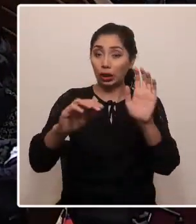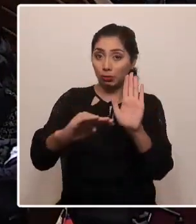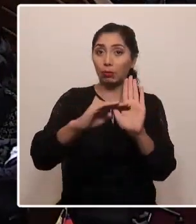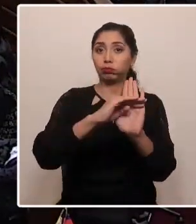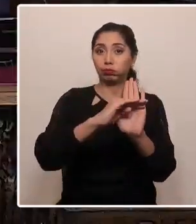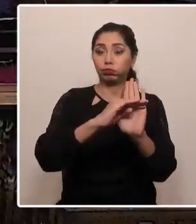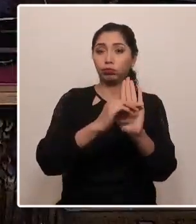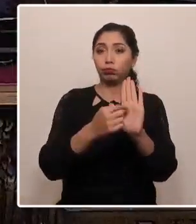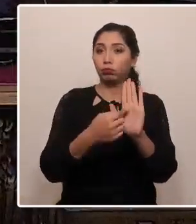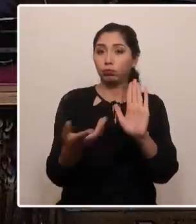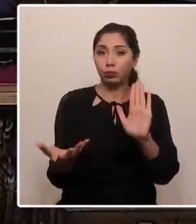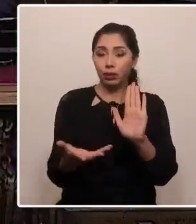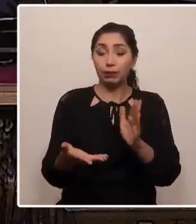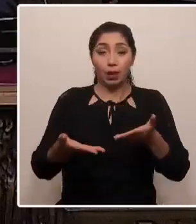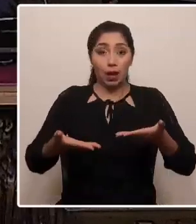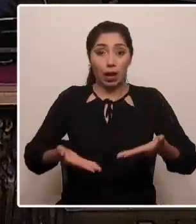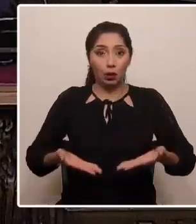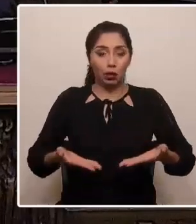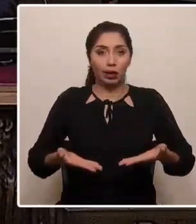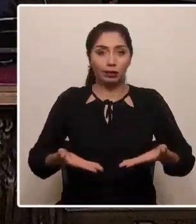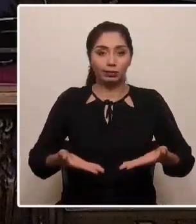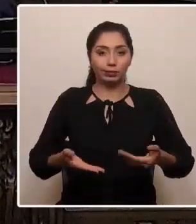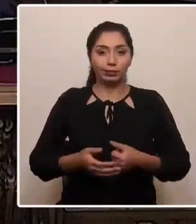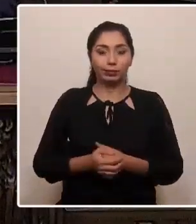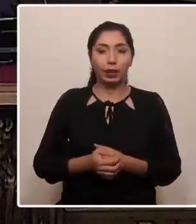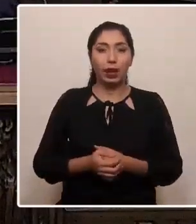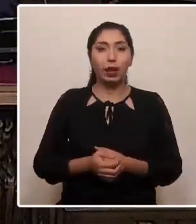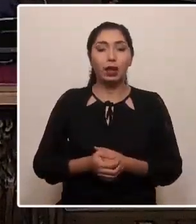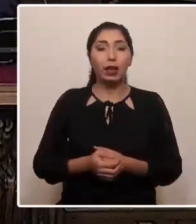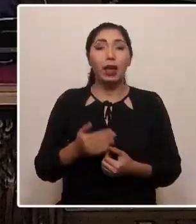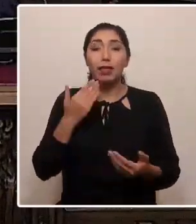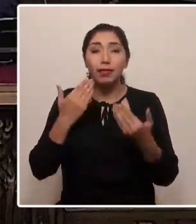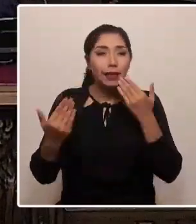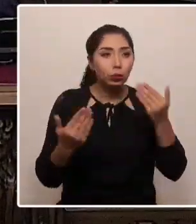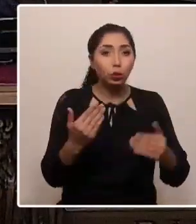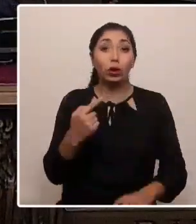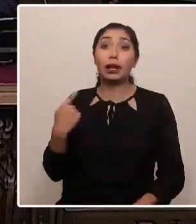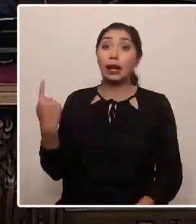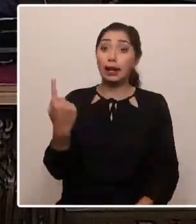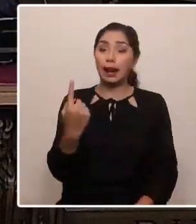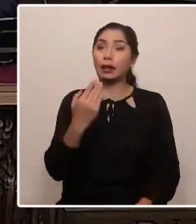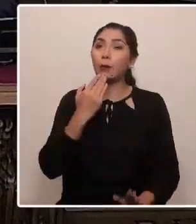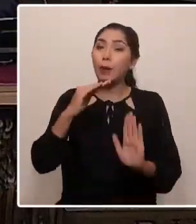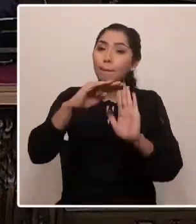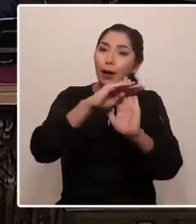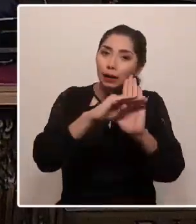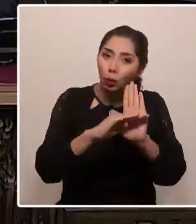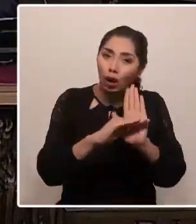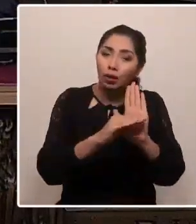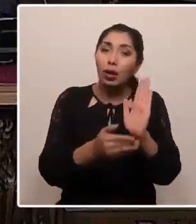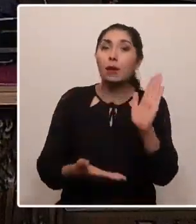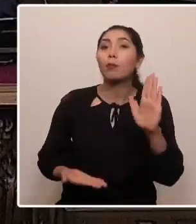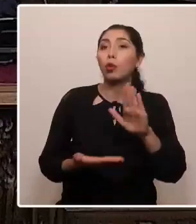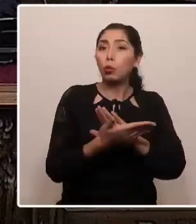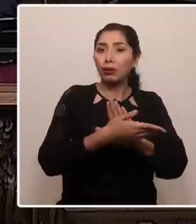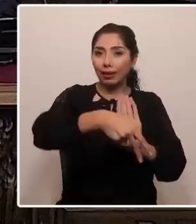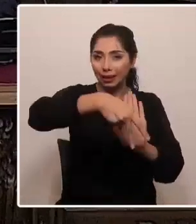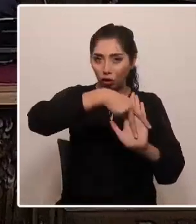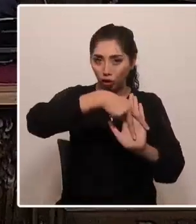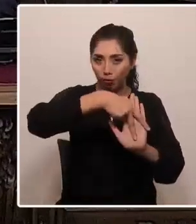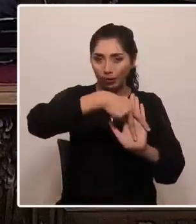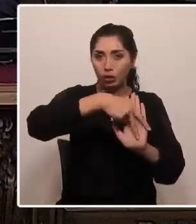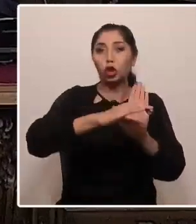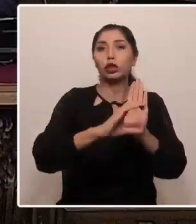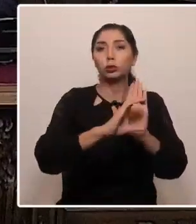tabla. A continuación, corresponde proceder a la discusión general y particular de las propuestas de normas constitucionales que